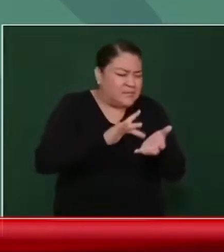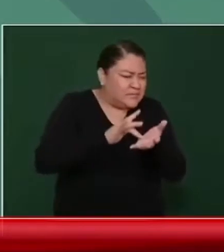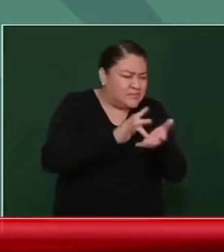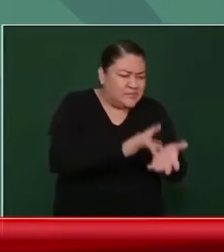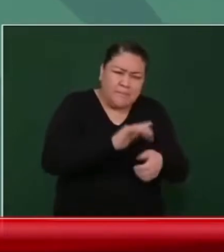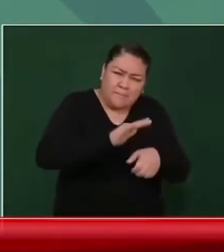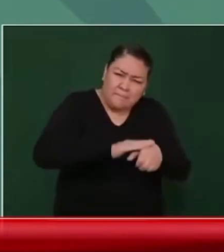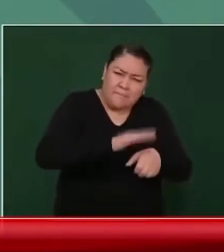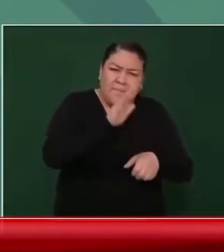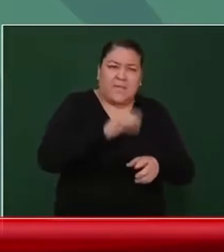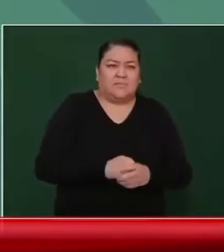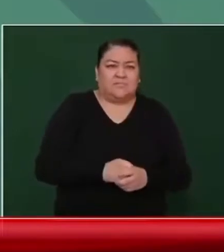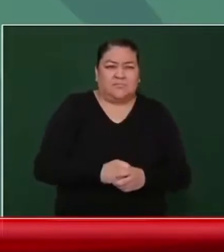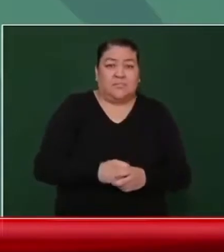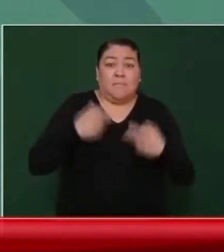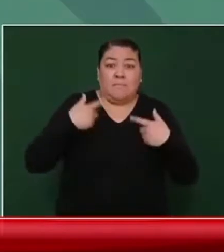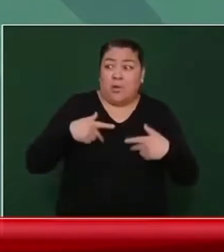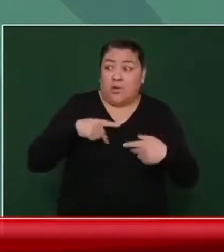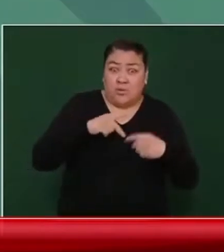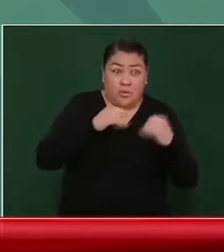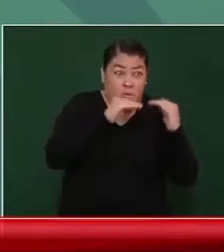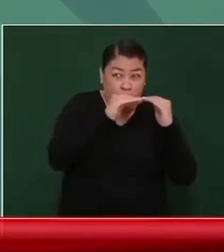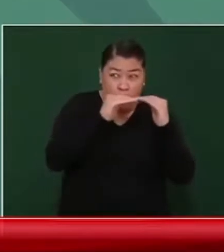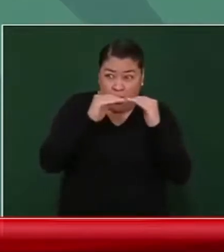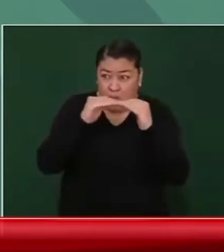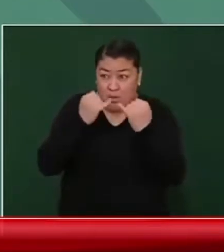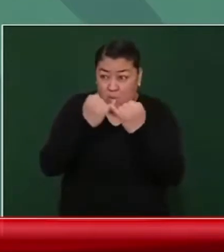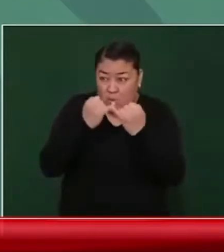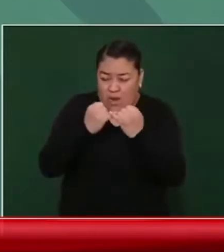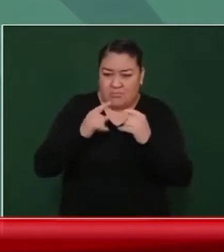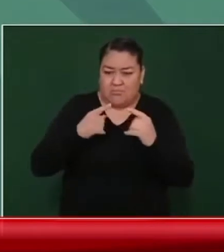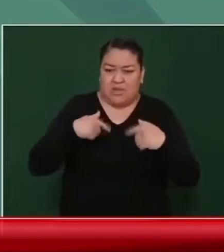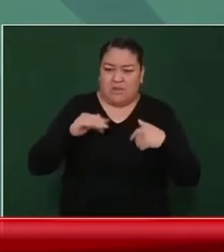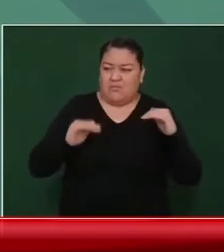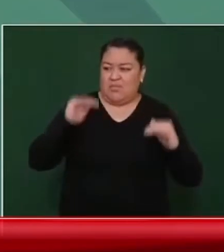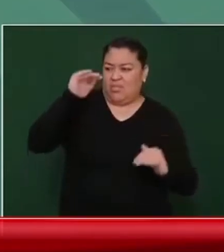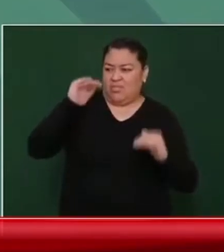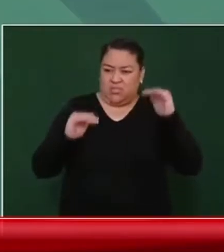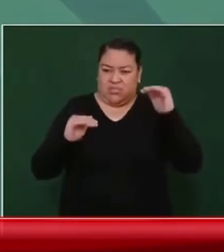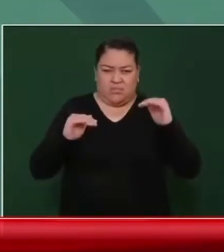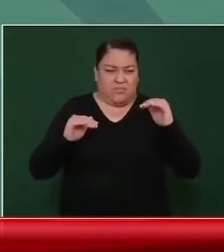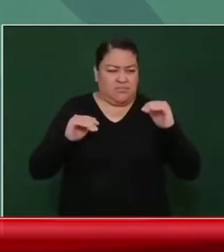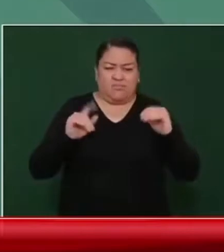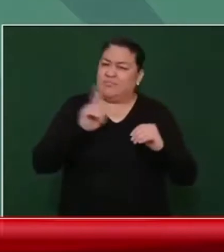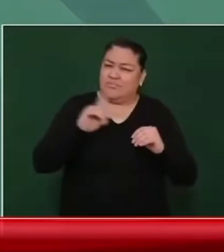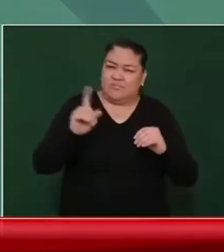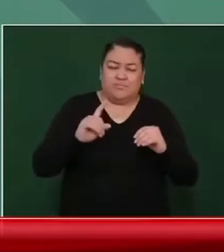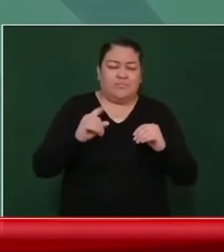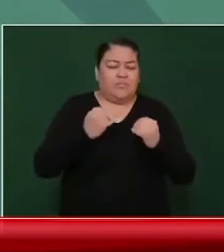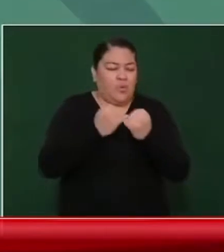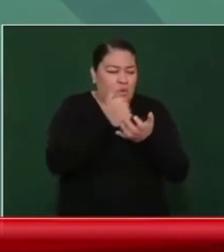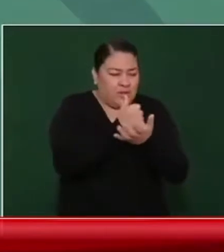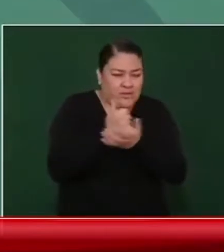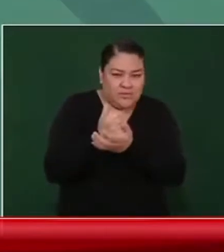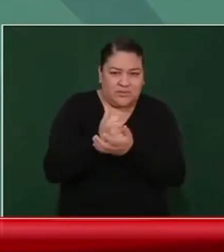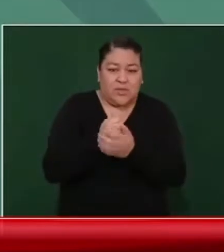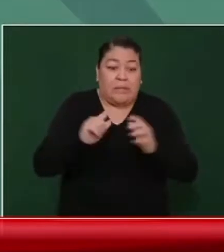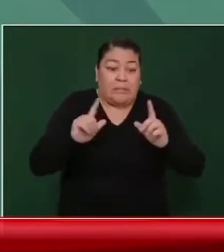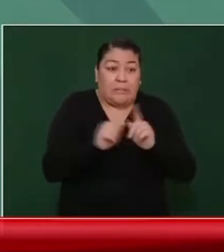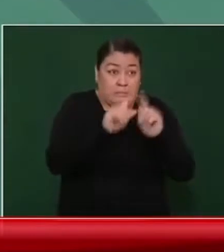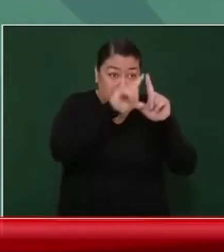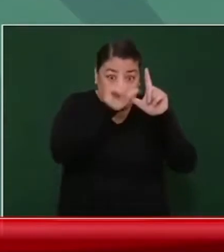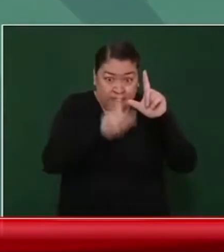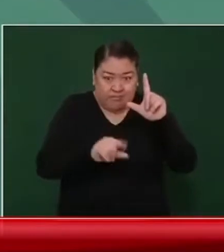No puede haber trato igual entre desiguales. Y esto va más allá de nuestras fronteras.